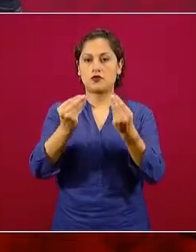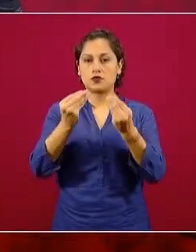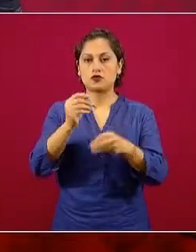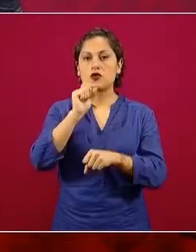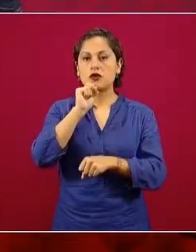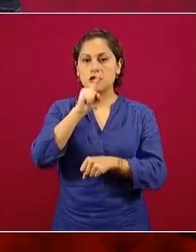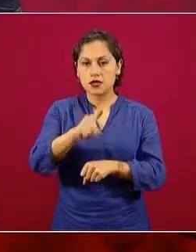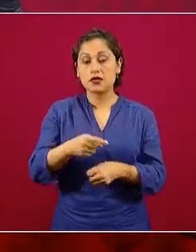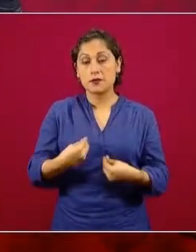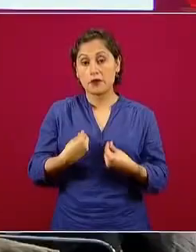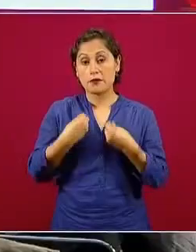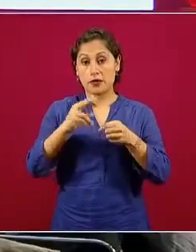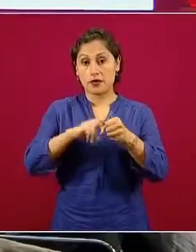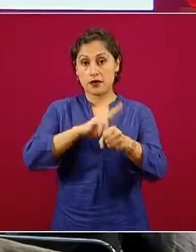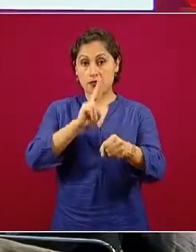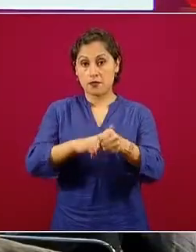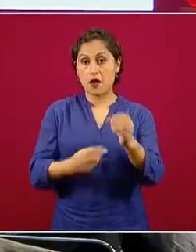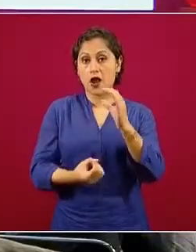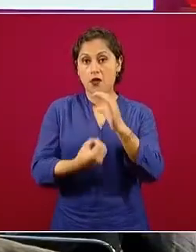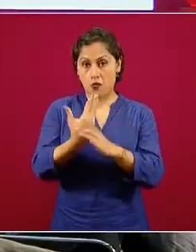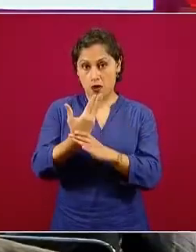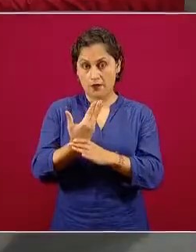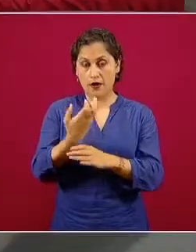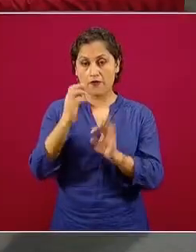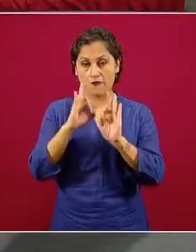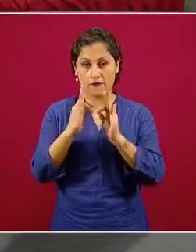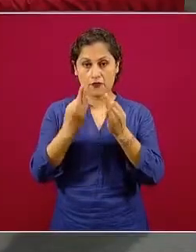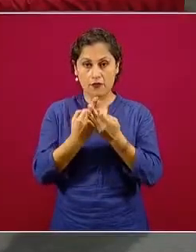nuestra nueva normalidad muchas gracias